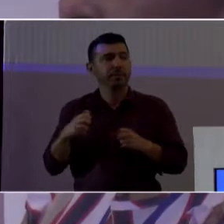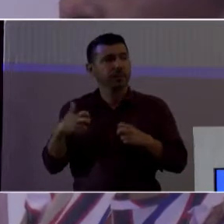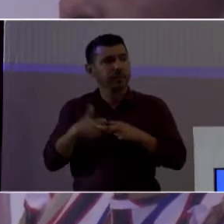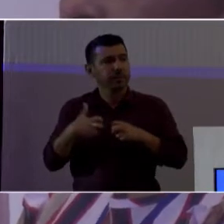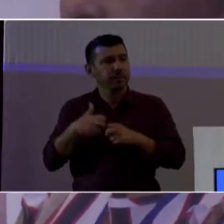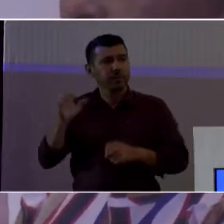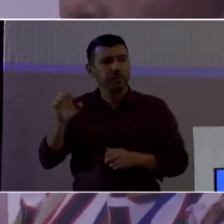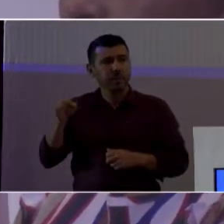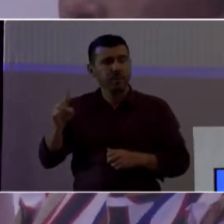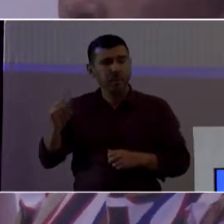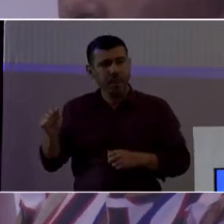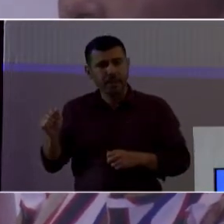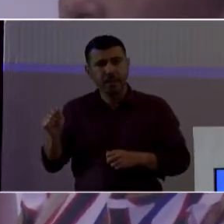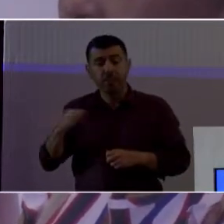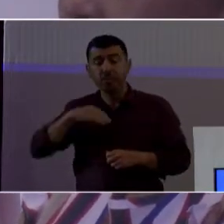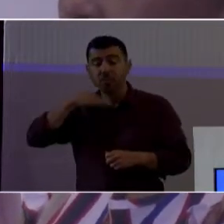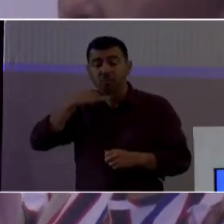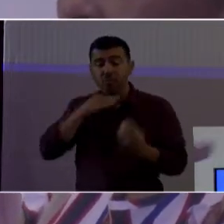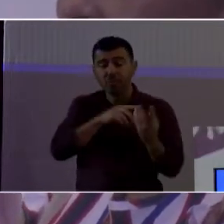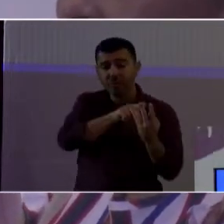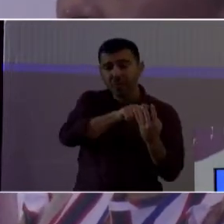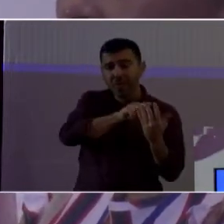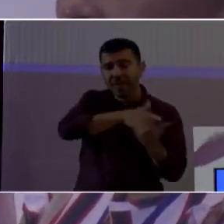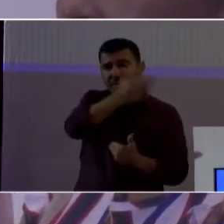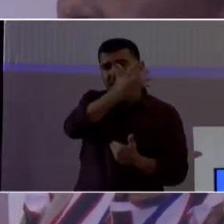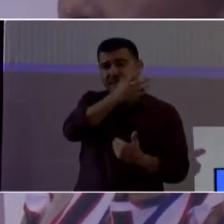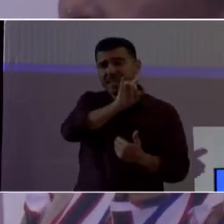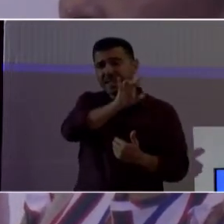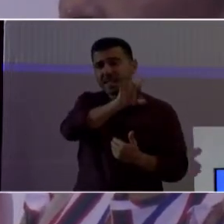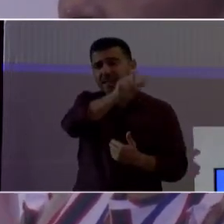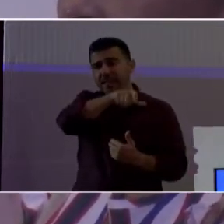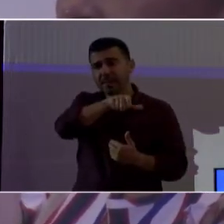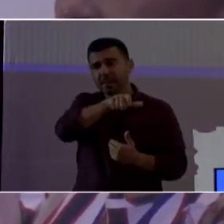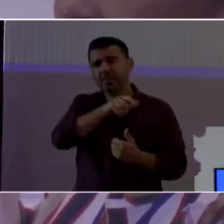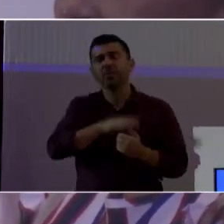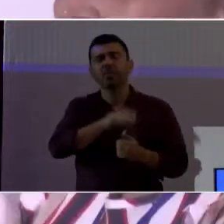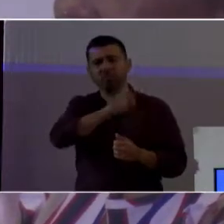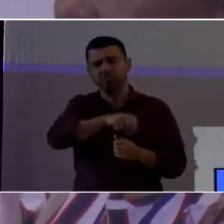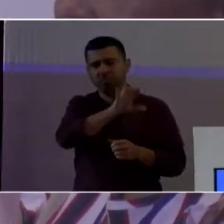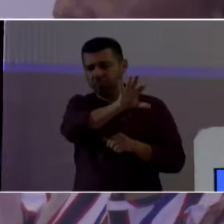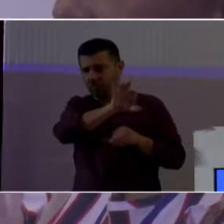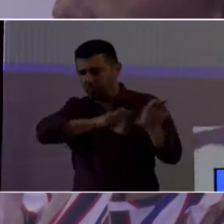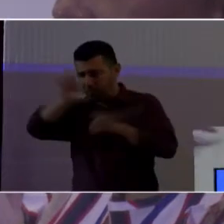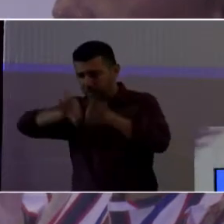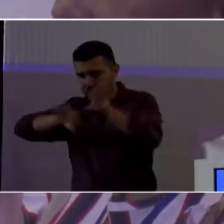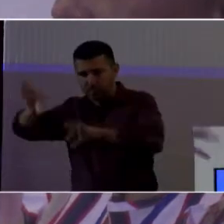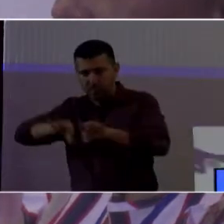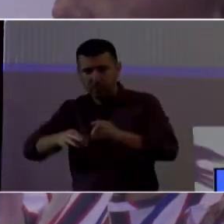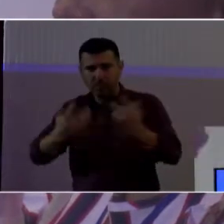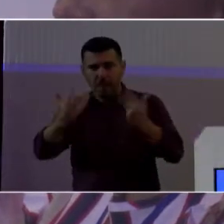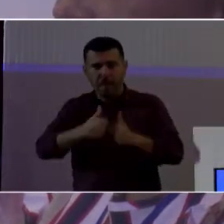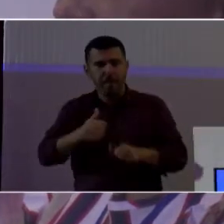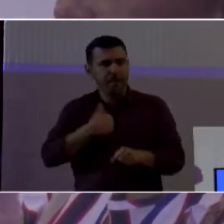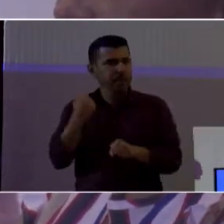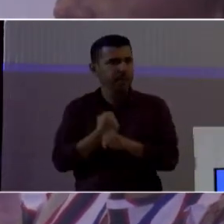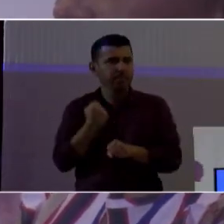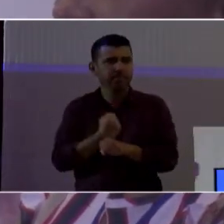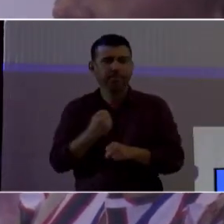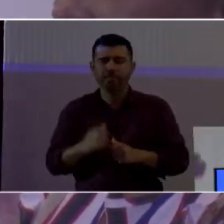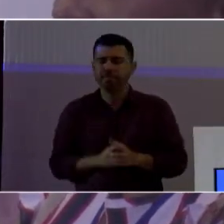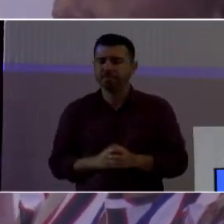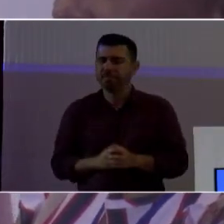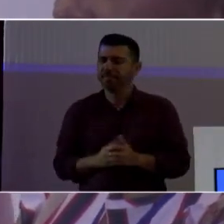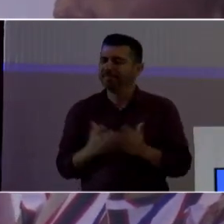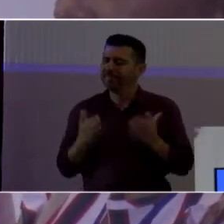los otros 15 en otras empresas del sector eléctrico, acá en Bucaramanga o en alguna parte de la región, para que efectivamente esos 6 meses